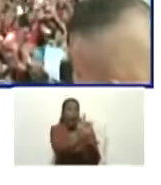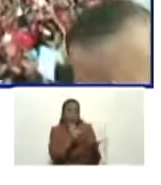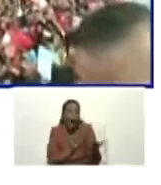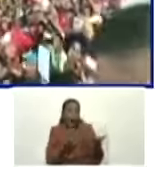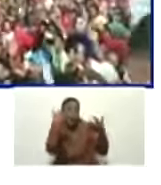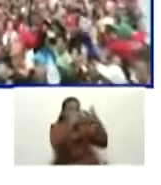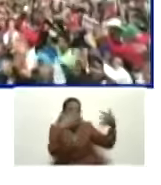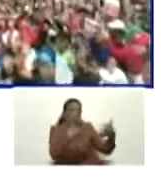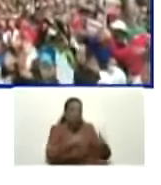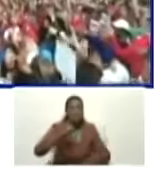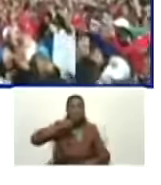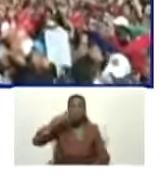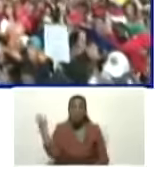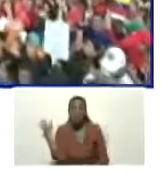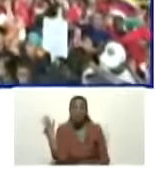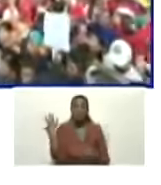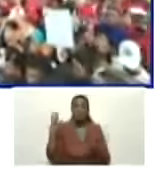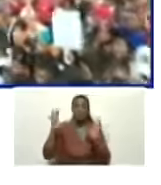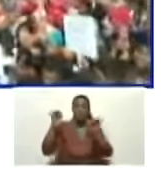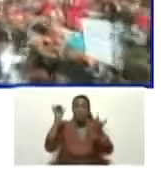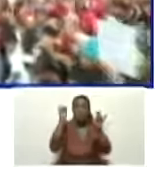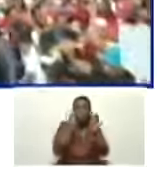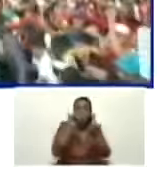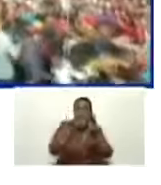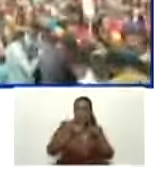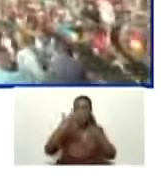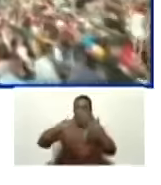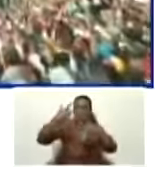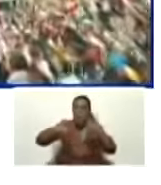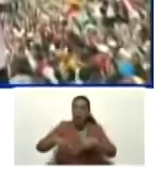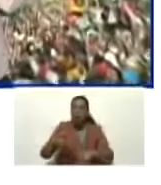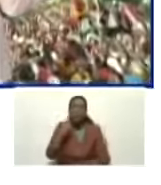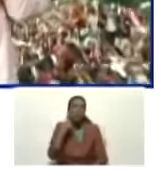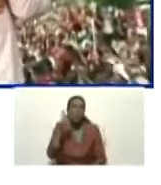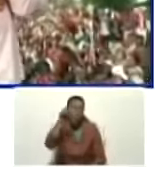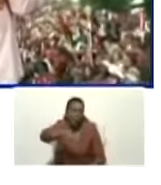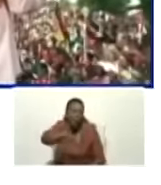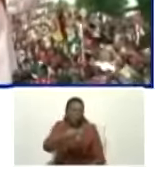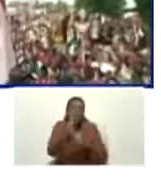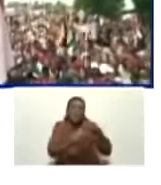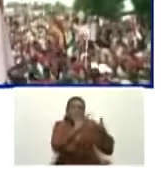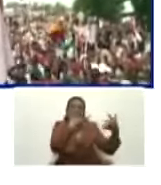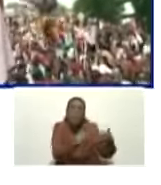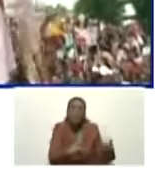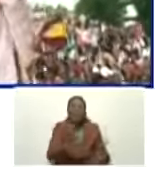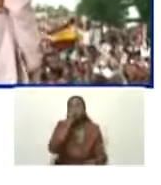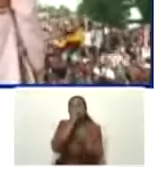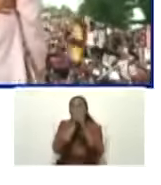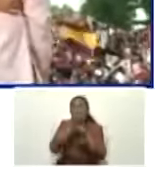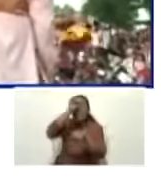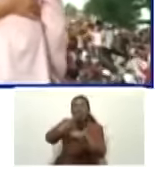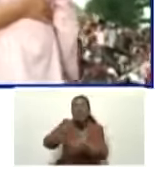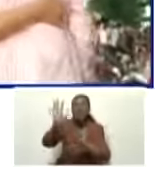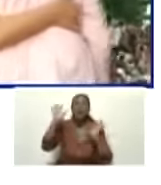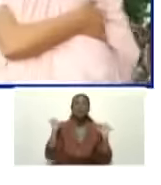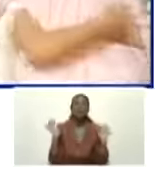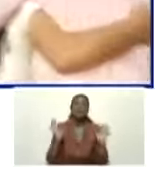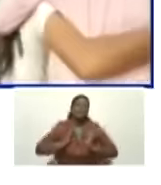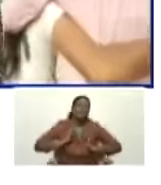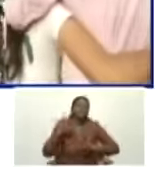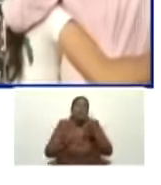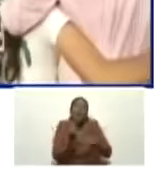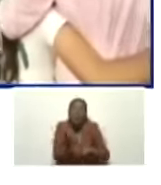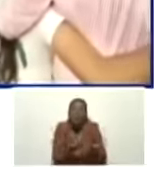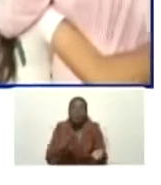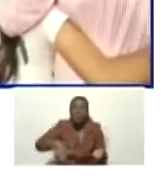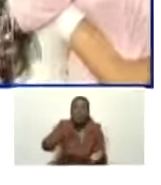se vuelva famosa en el mundo, yo voy a decir, ¿ustedes saben dónde compusimos esa canción? En Tucupita,